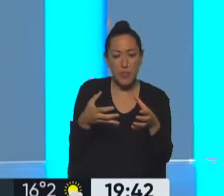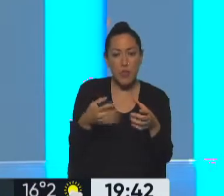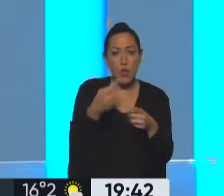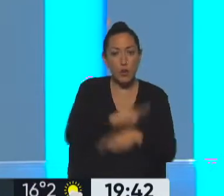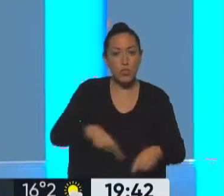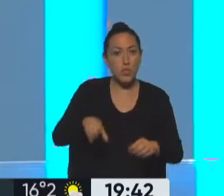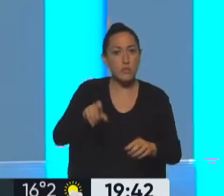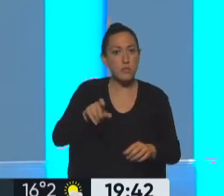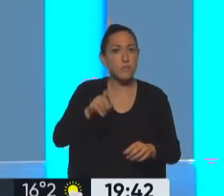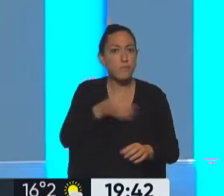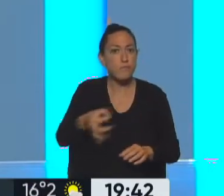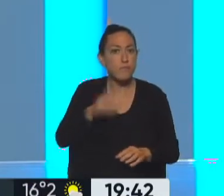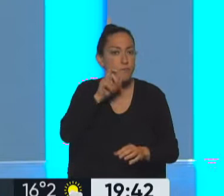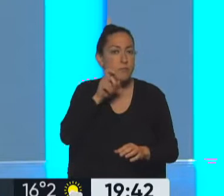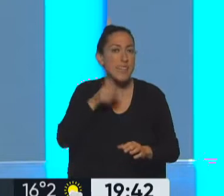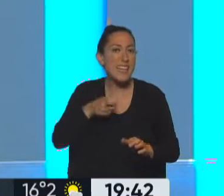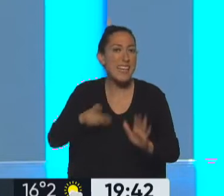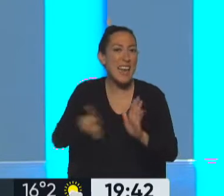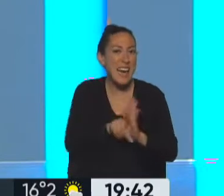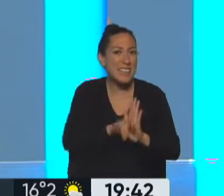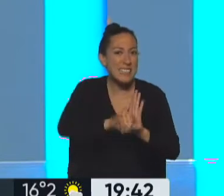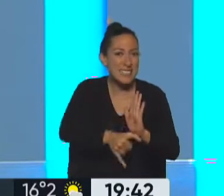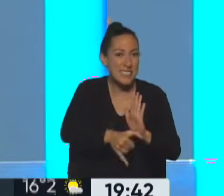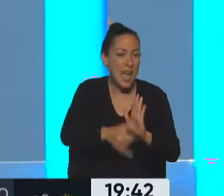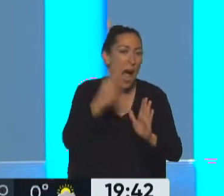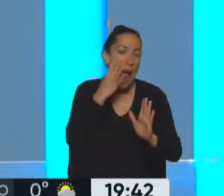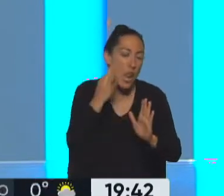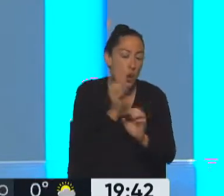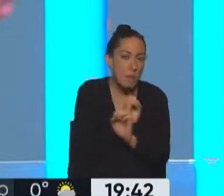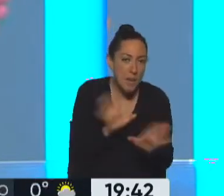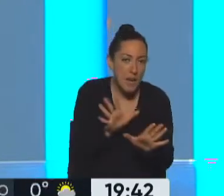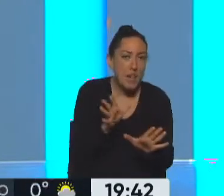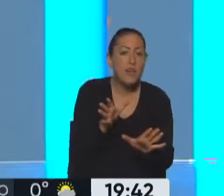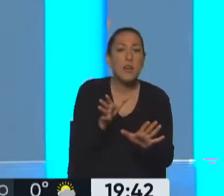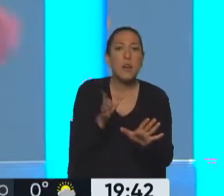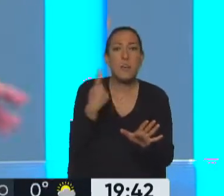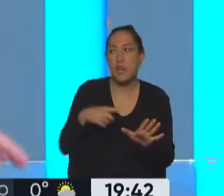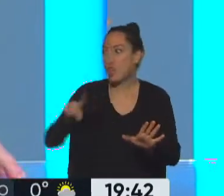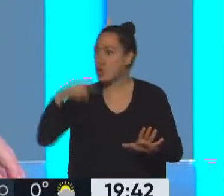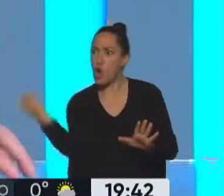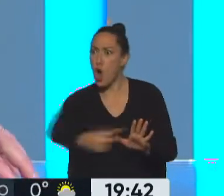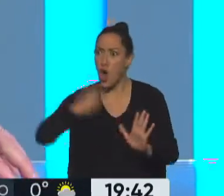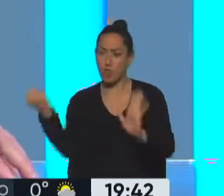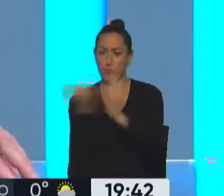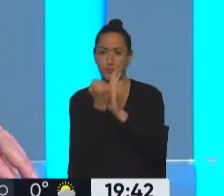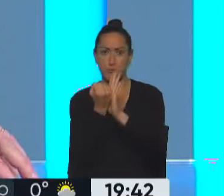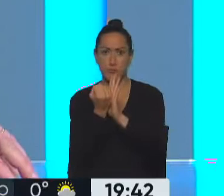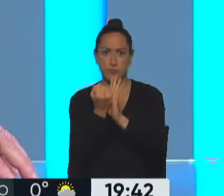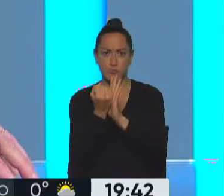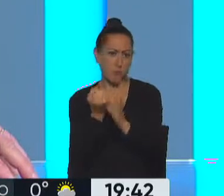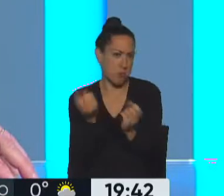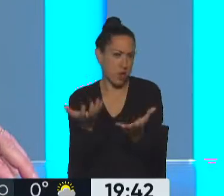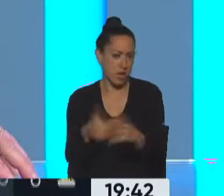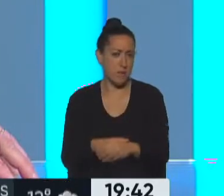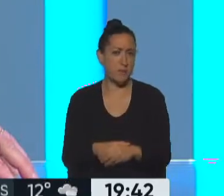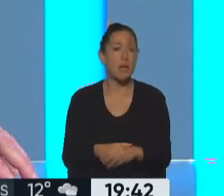habilita a poner estas etiquetas por otro lado vamos a al otro extremo a quienes no son migrantes a quienes estaban aquí